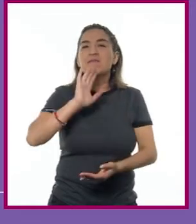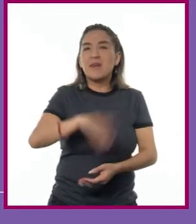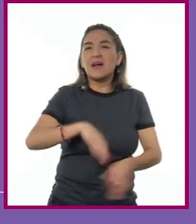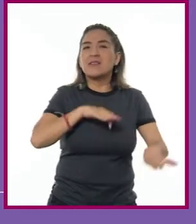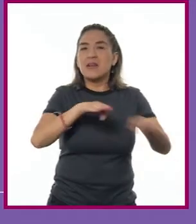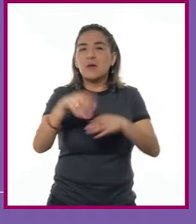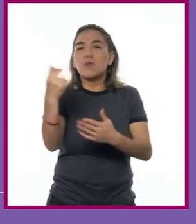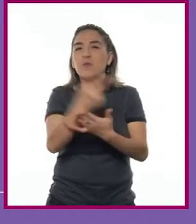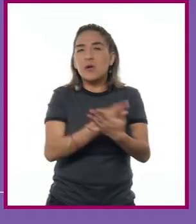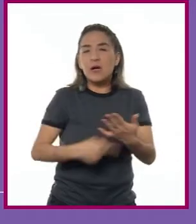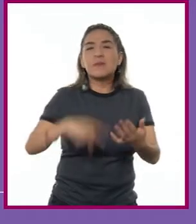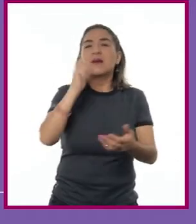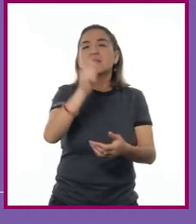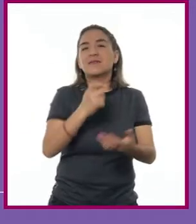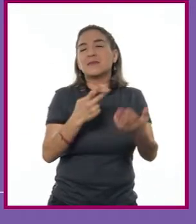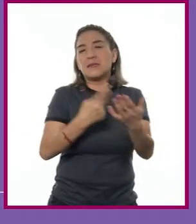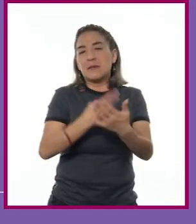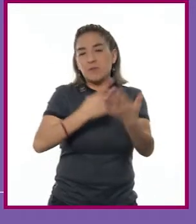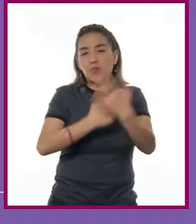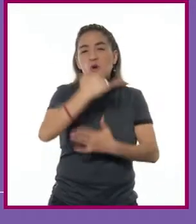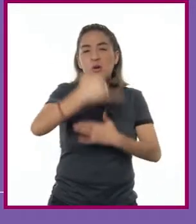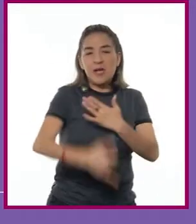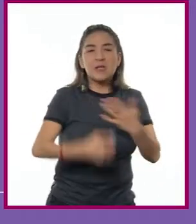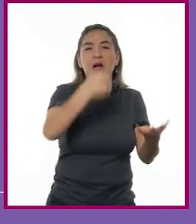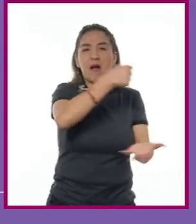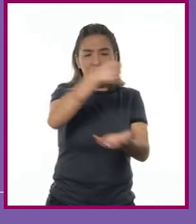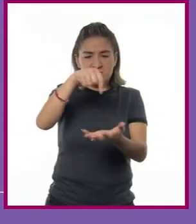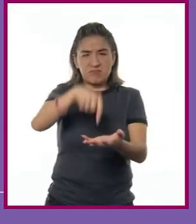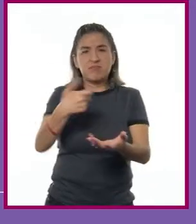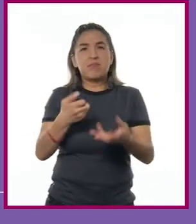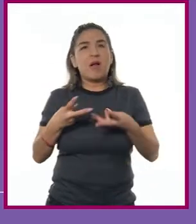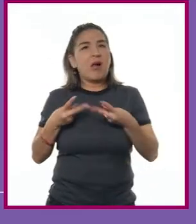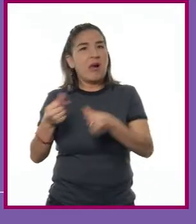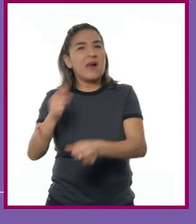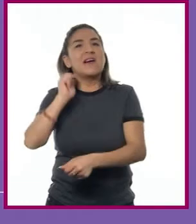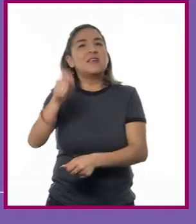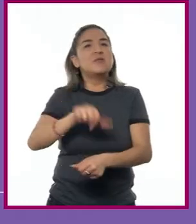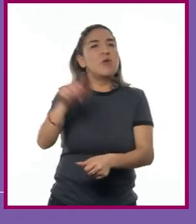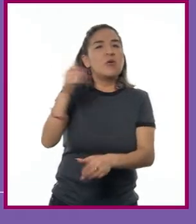planes, programas y presupuestos, desvío de recursos,